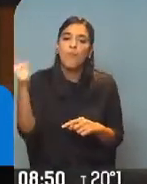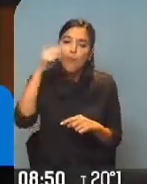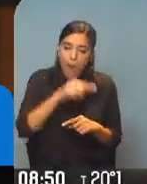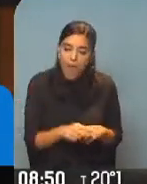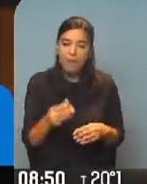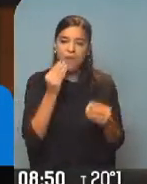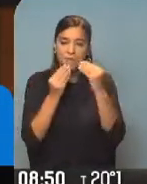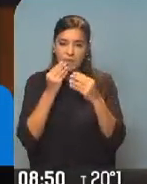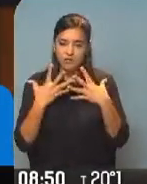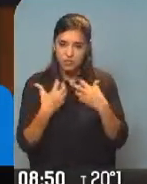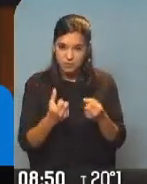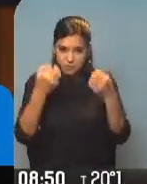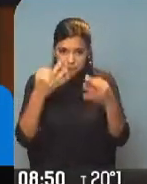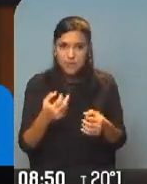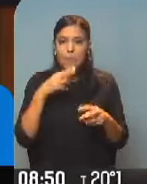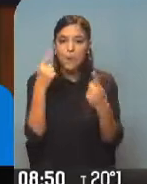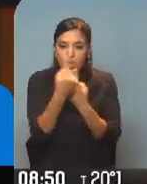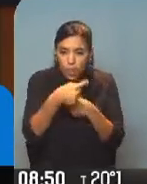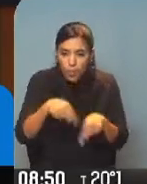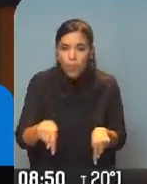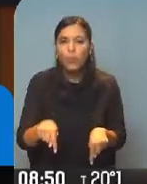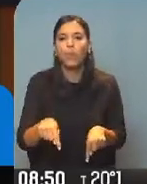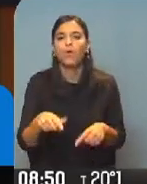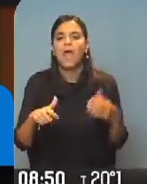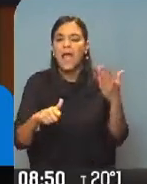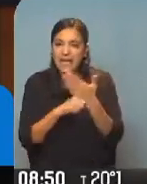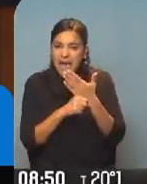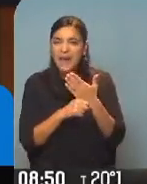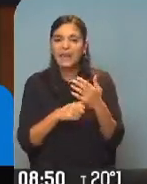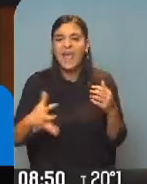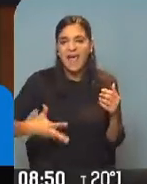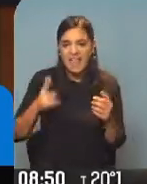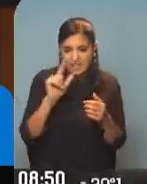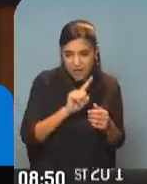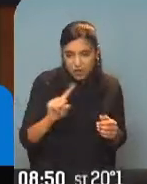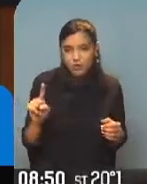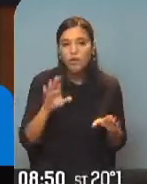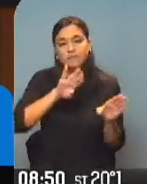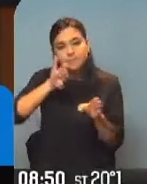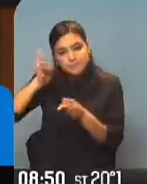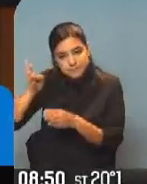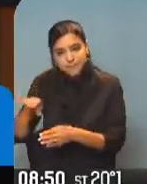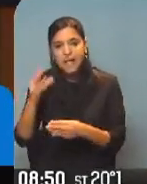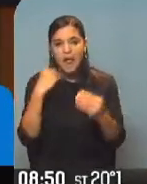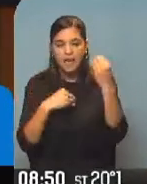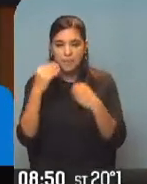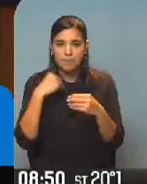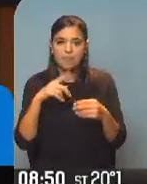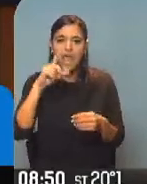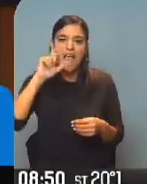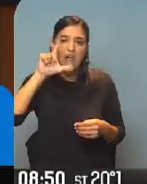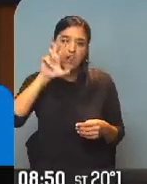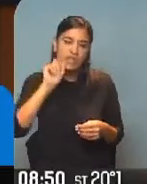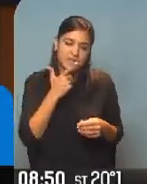saludable así que tiene muchas verduras que tienen los que son carnes magras y dejar un poco de lado todos los alimentos altos en calorías que uno